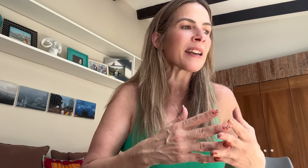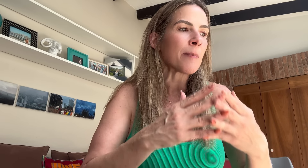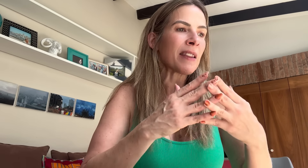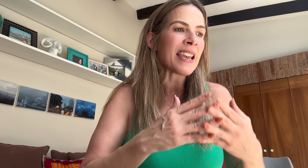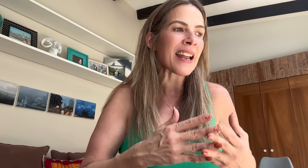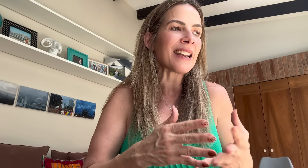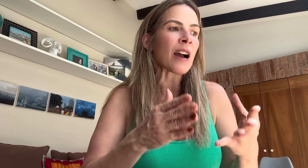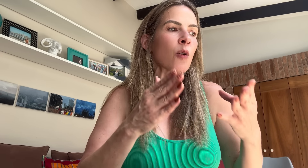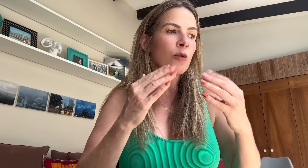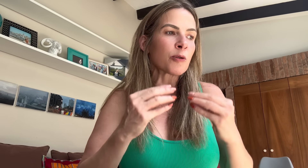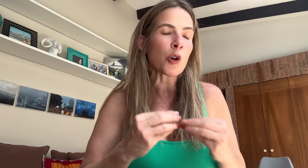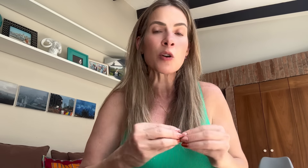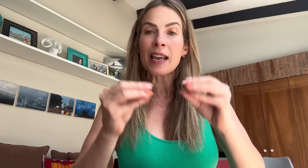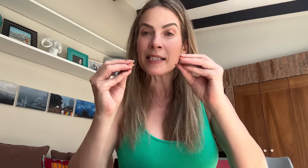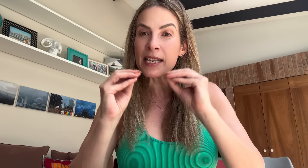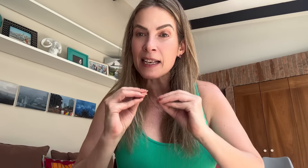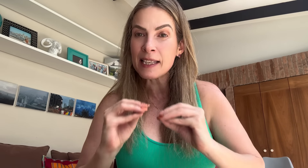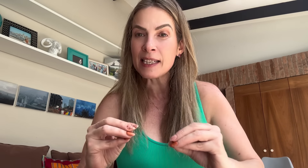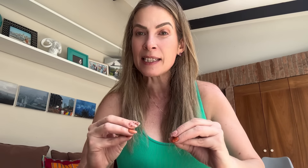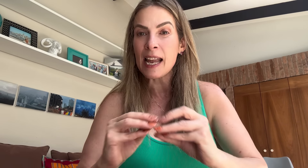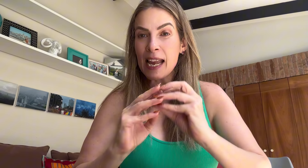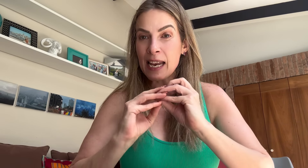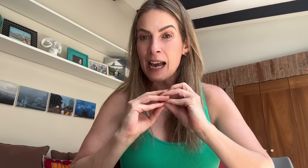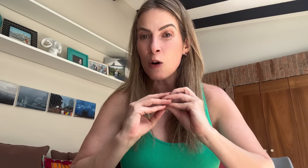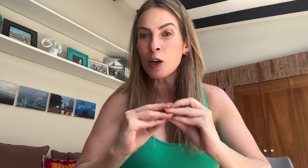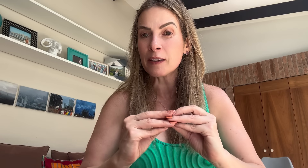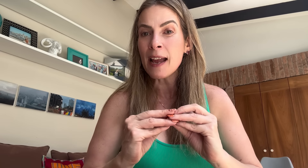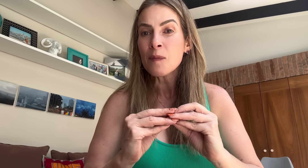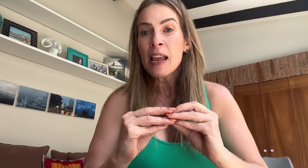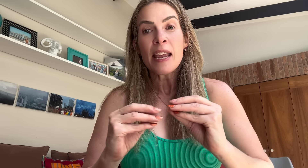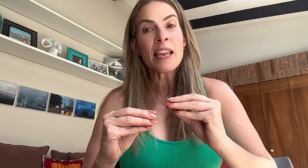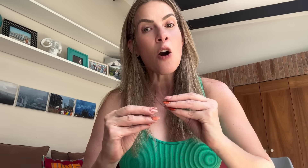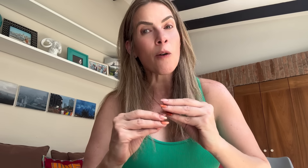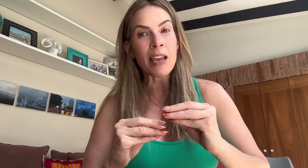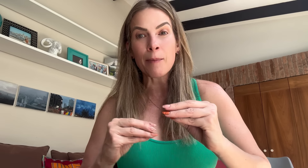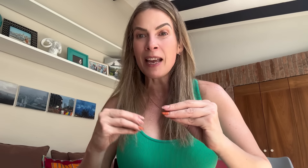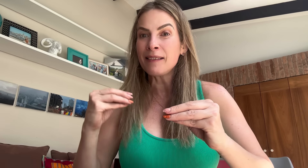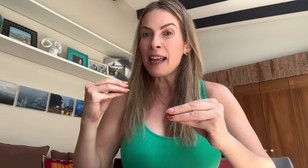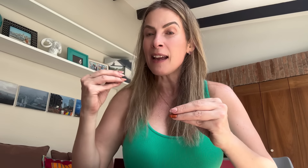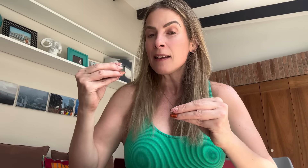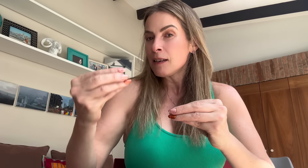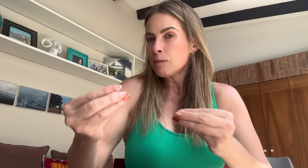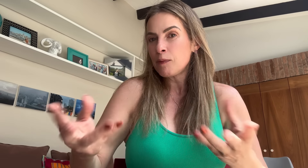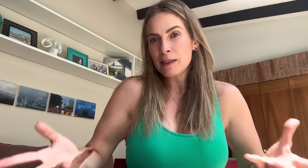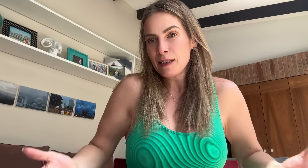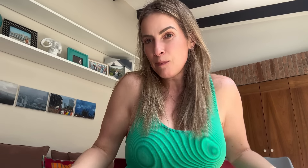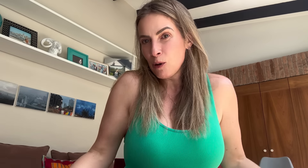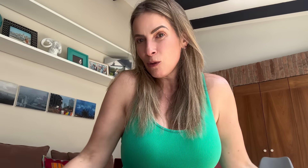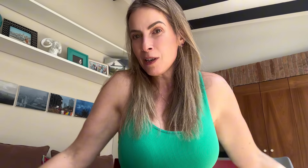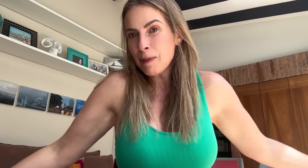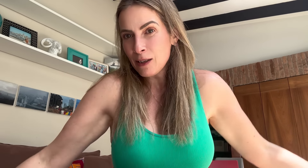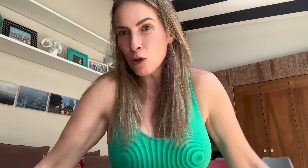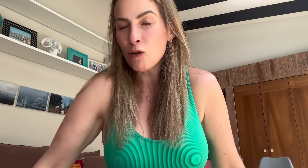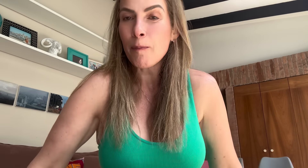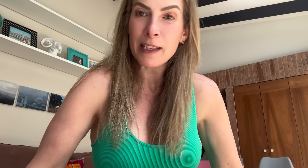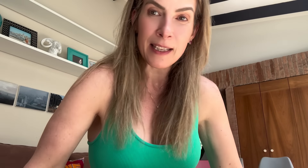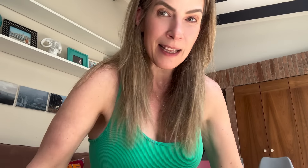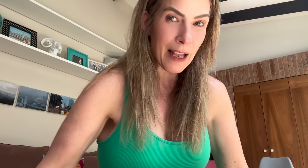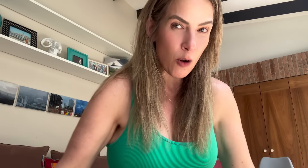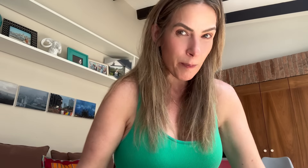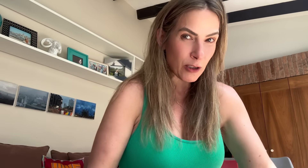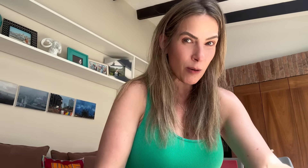va a remediar la corrupción que sí existe en la corte. Y obviamente, pues ni pronto ni perezoso,